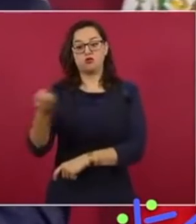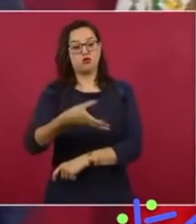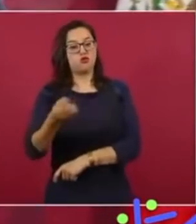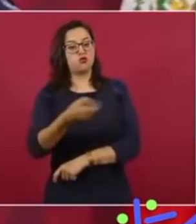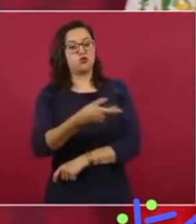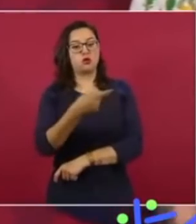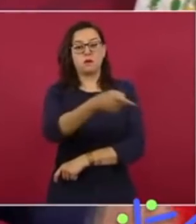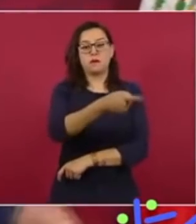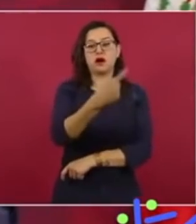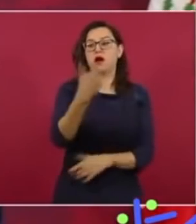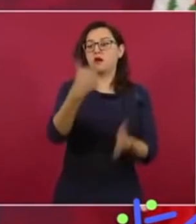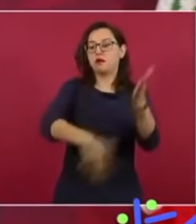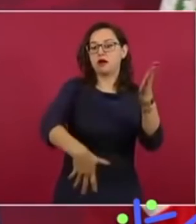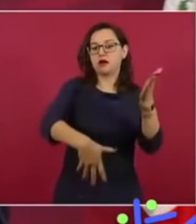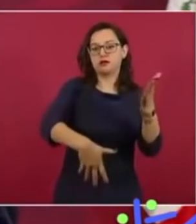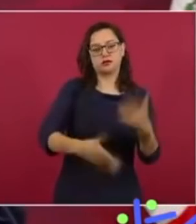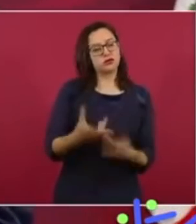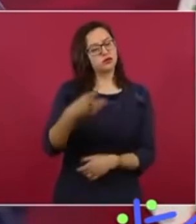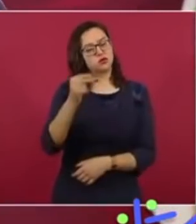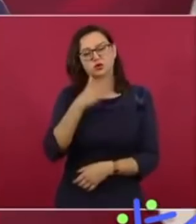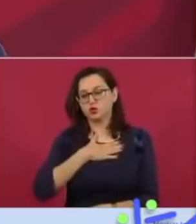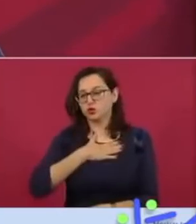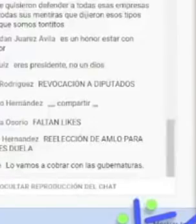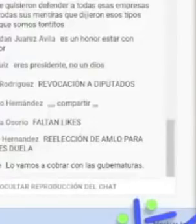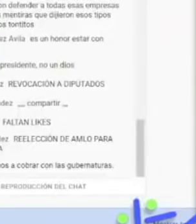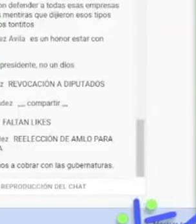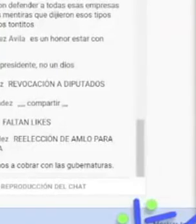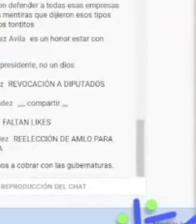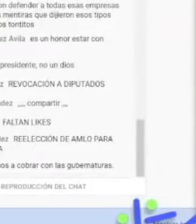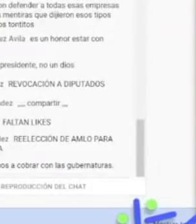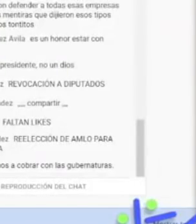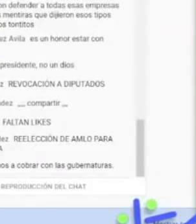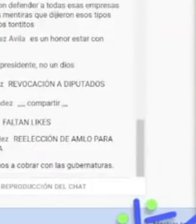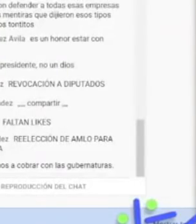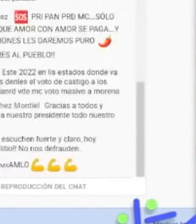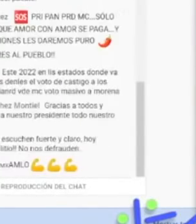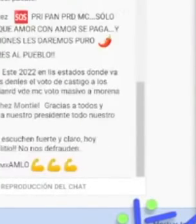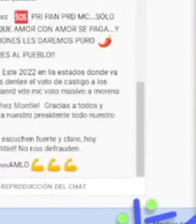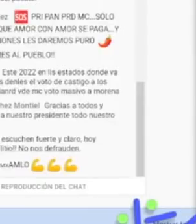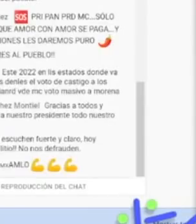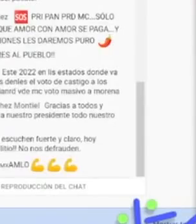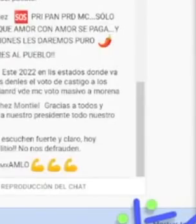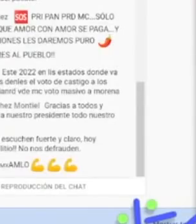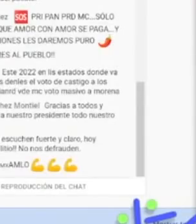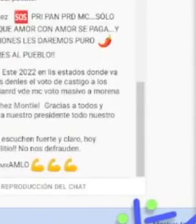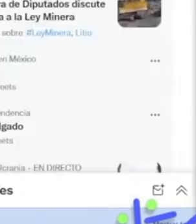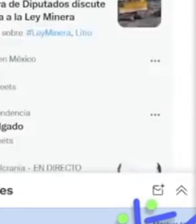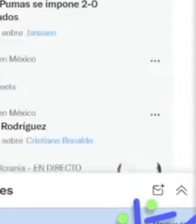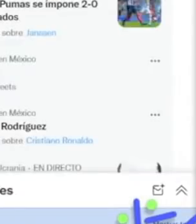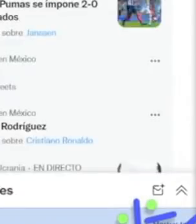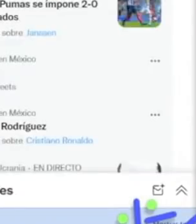pobrecitos, me desvelé y no me puedo presentar. Pero bueno, nomás cuando les conviene, sirven. ¿Qué más declaró